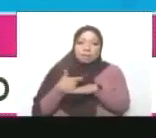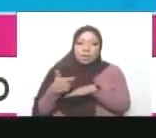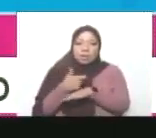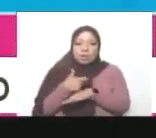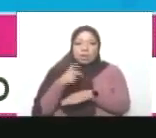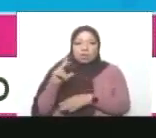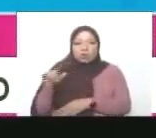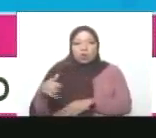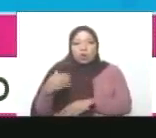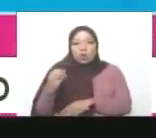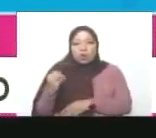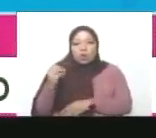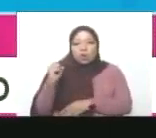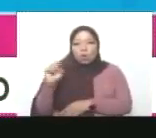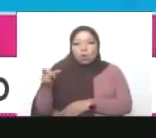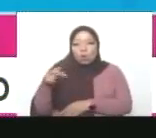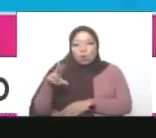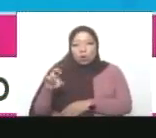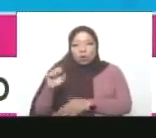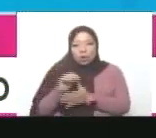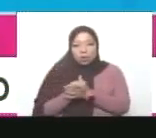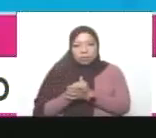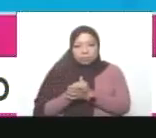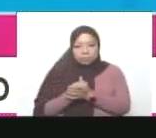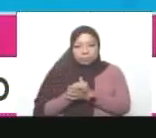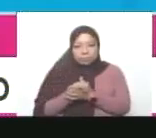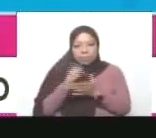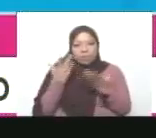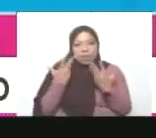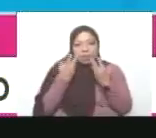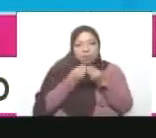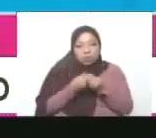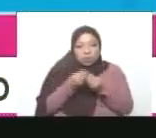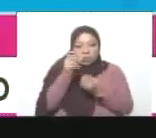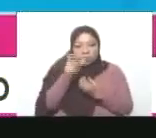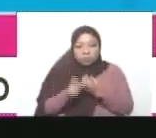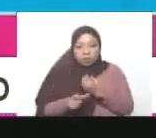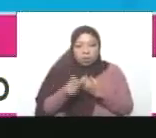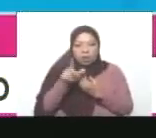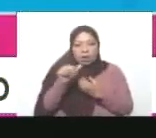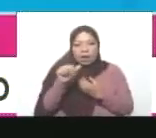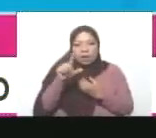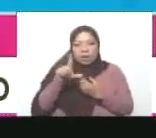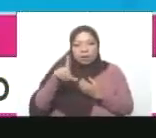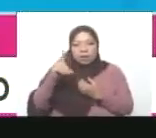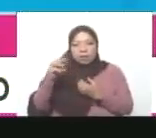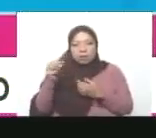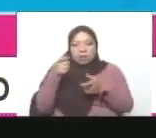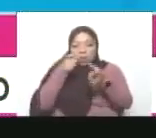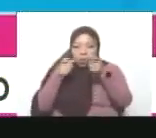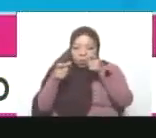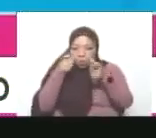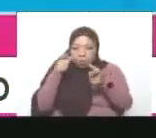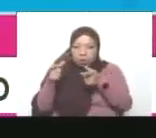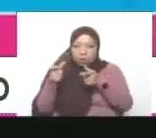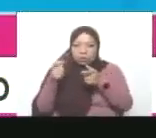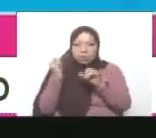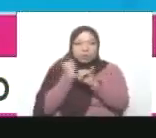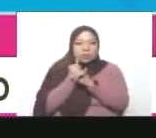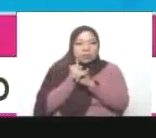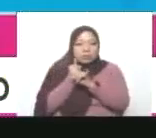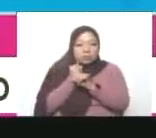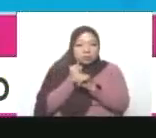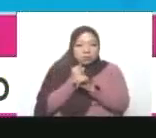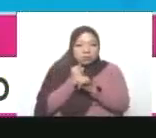allá. Ahí está. Con Aldana. Me le mete Márquez la lupa a todo este tema del internet, de